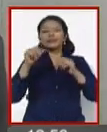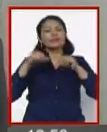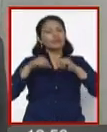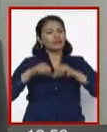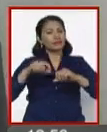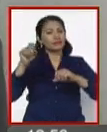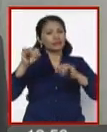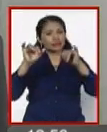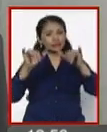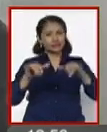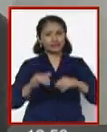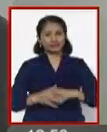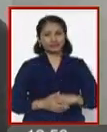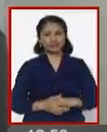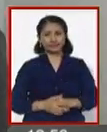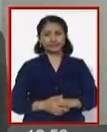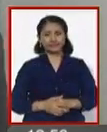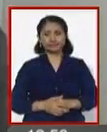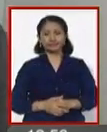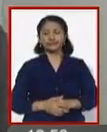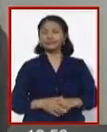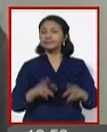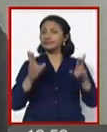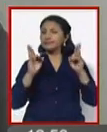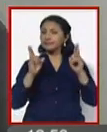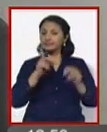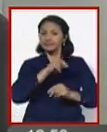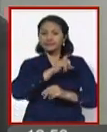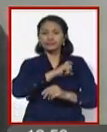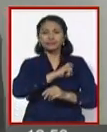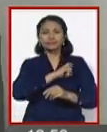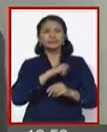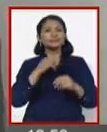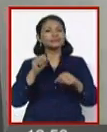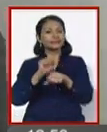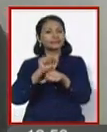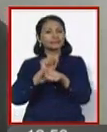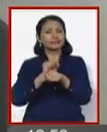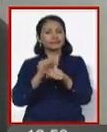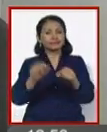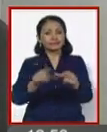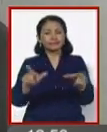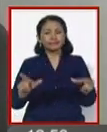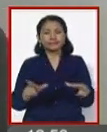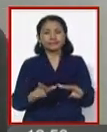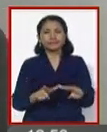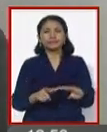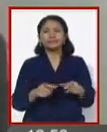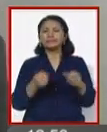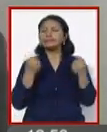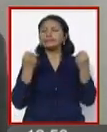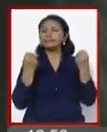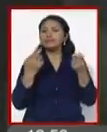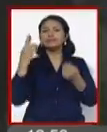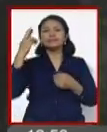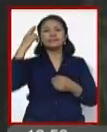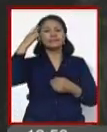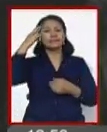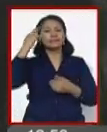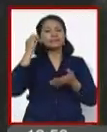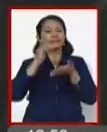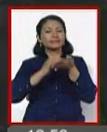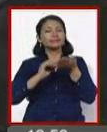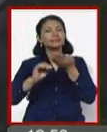faltar. Entonces creemos que de manera inmediata la policía tiene que estar trabajando en nuestro municipio por muchos motivos, porque